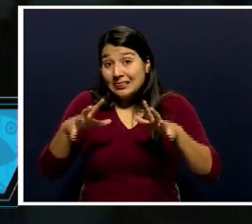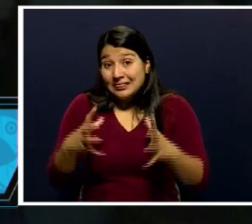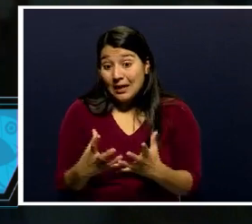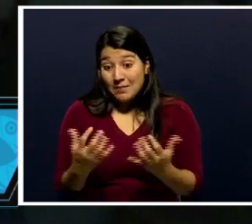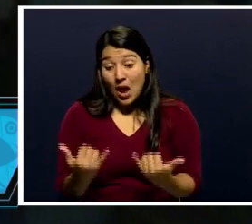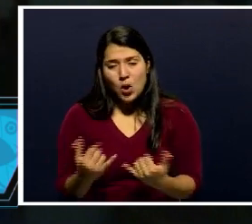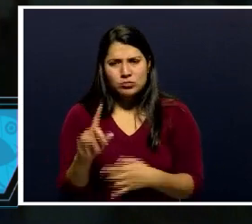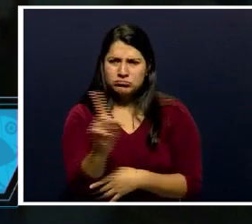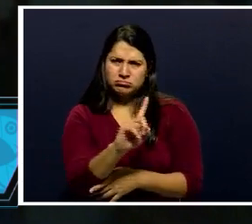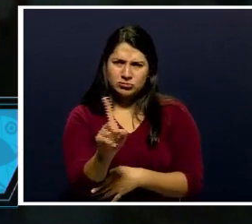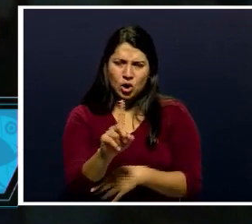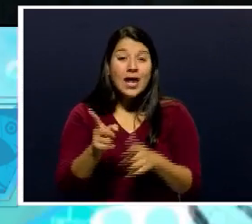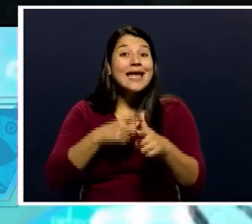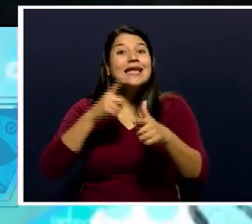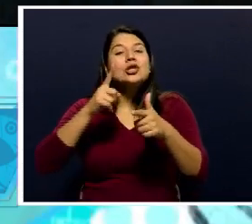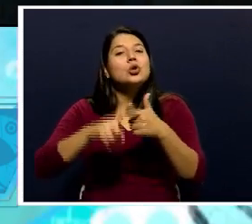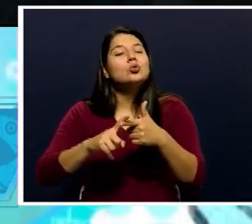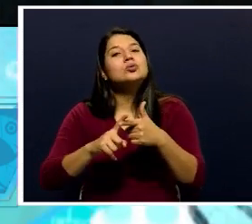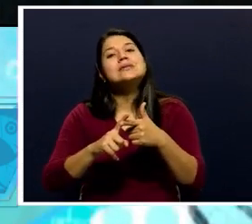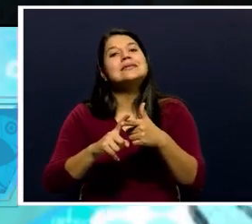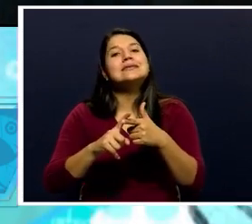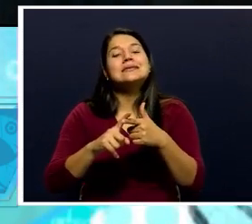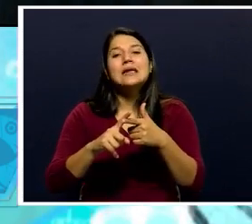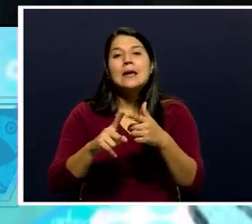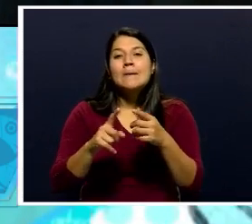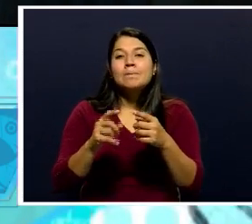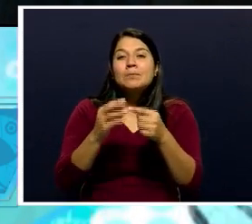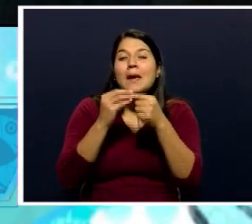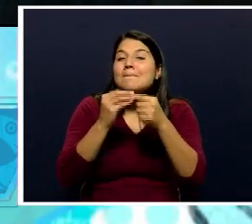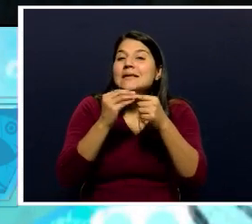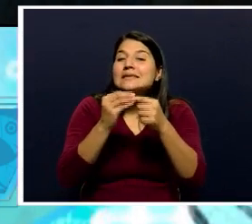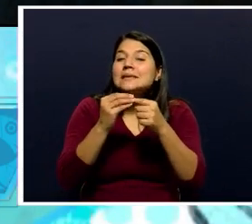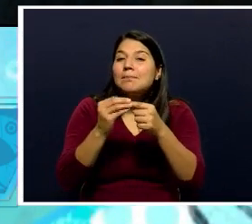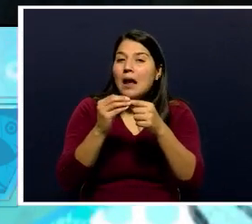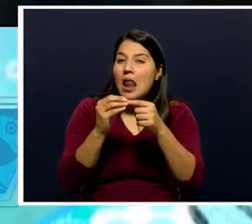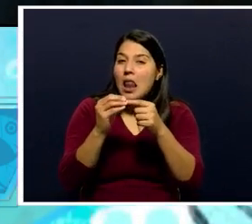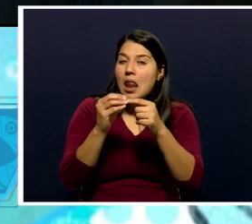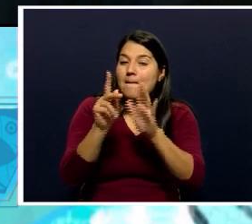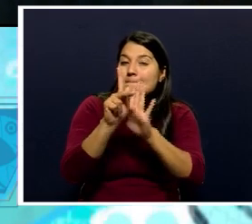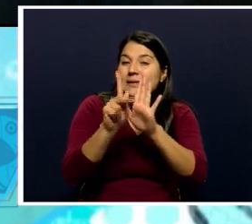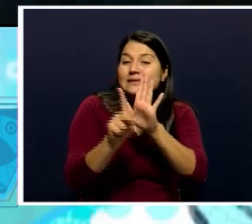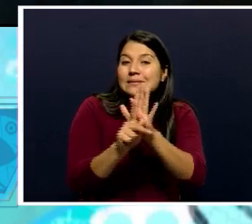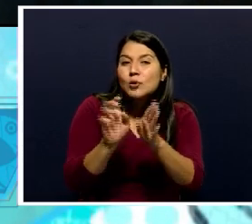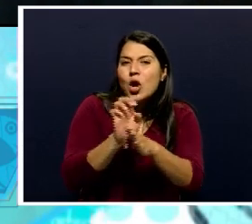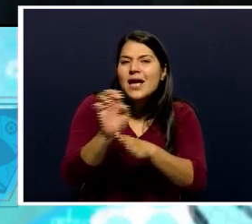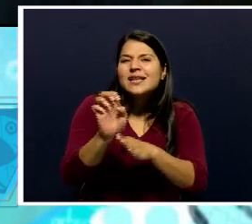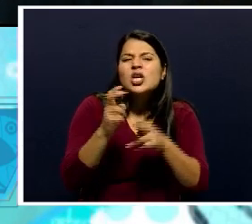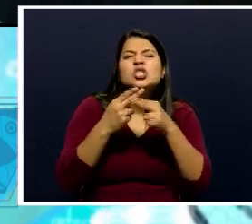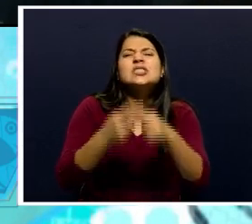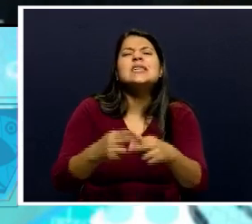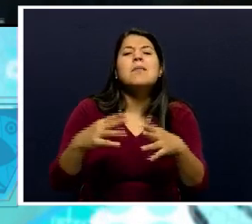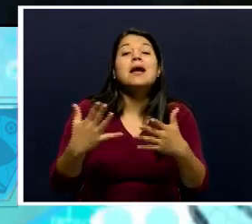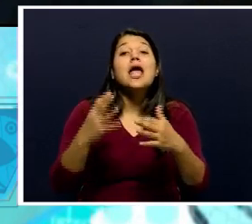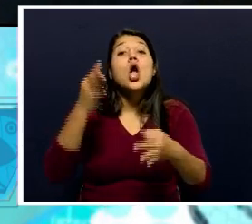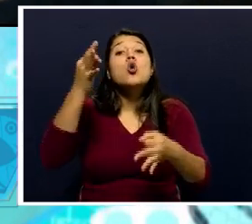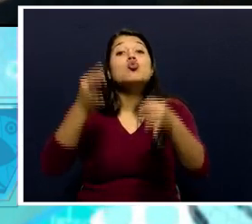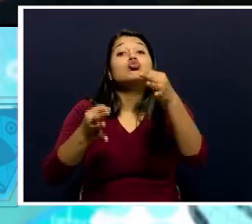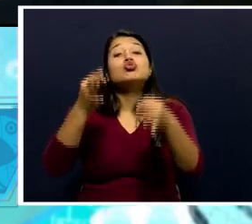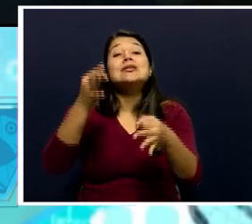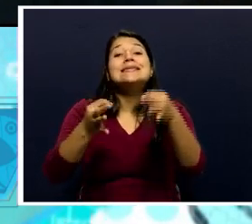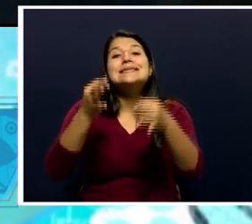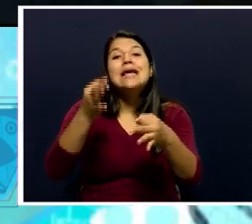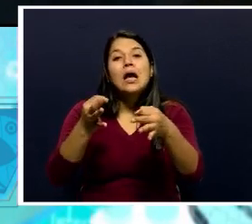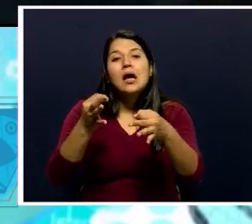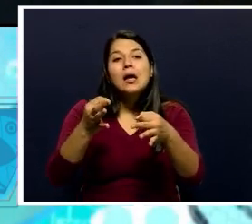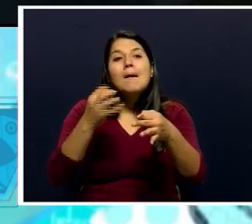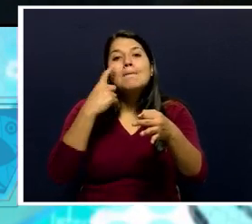principio ético que debe ocupar un lugar central en esa discusión es la justicia distributiva. Claro que todas las personas